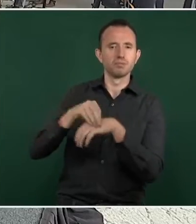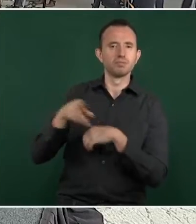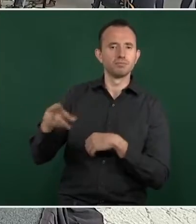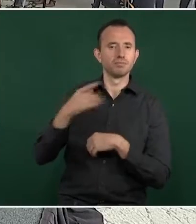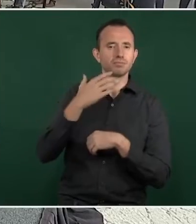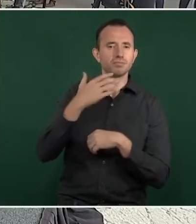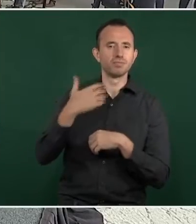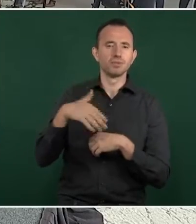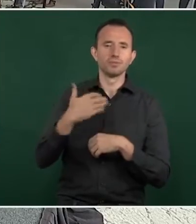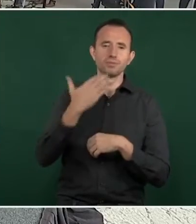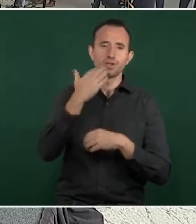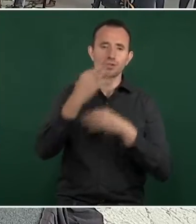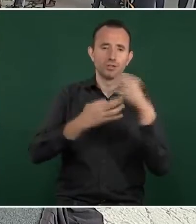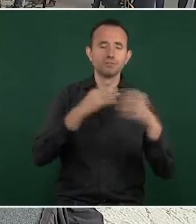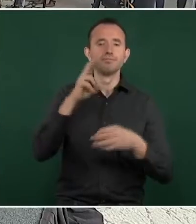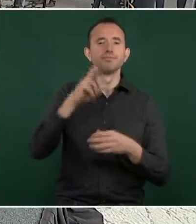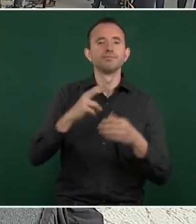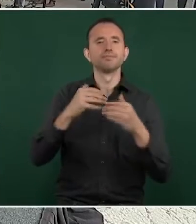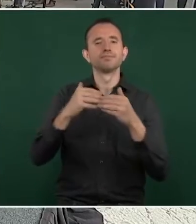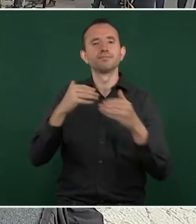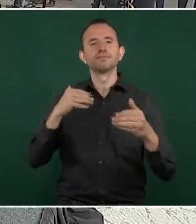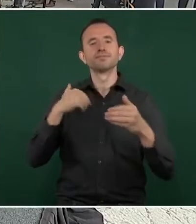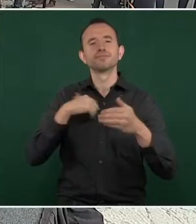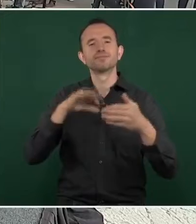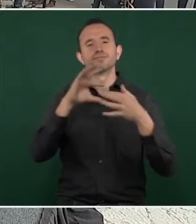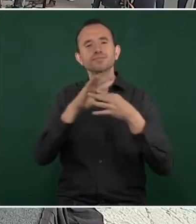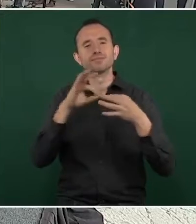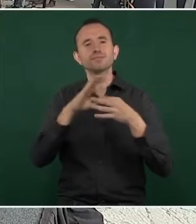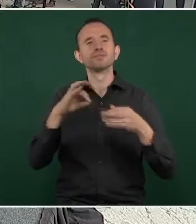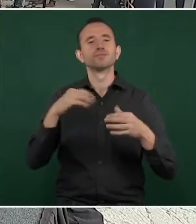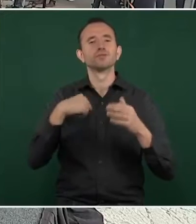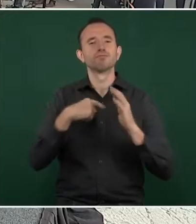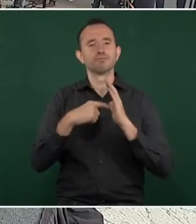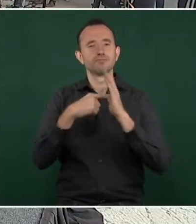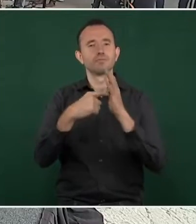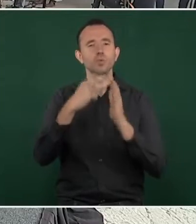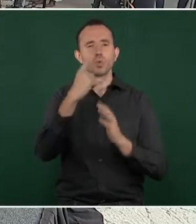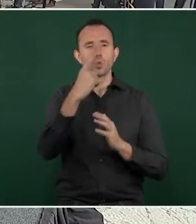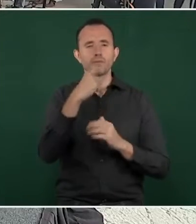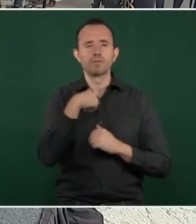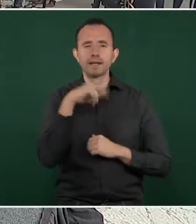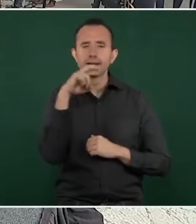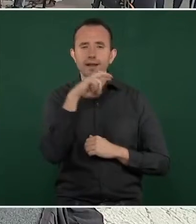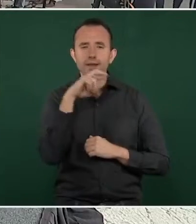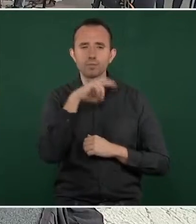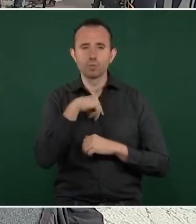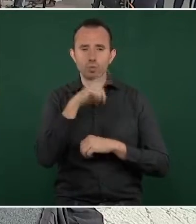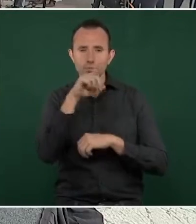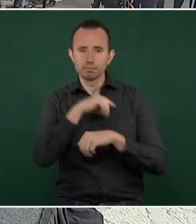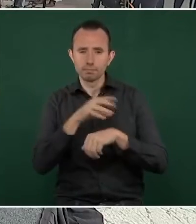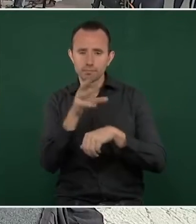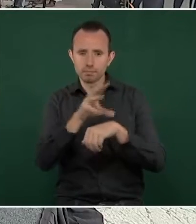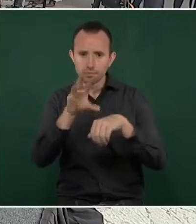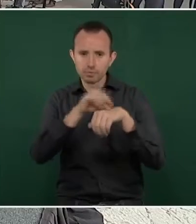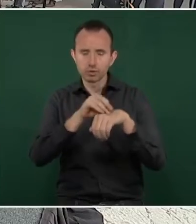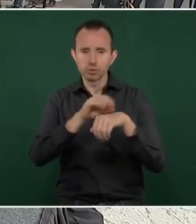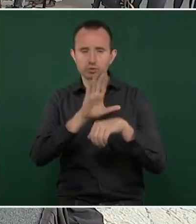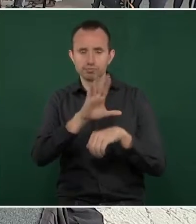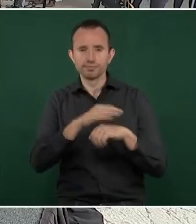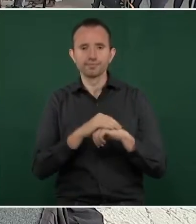ha hecho en otras ocasiones, en otros temas que le he presentado ahí. Ahora, si me lo permite rápidamente, sí. Fíjese que